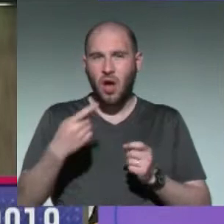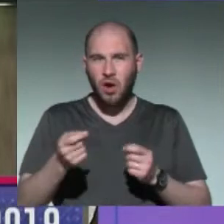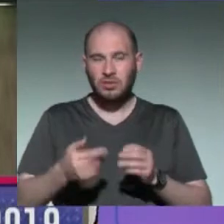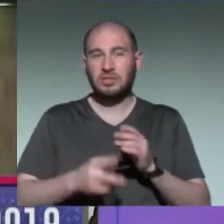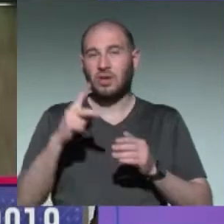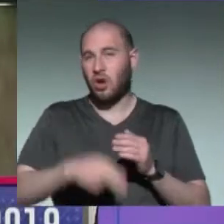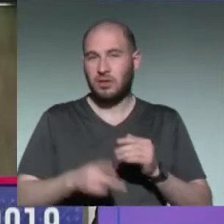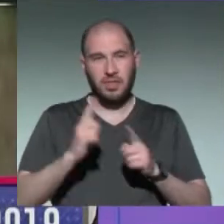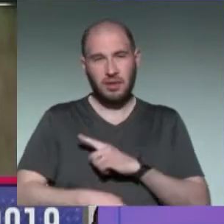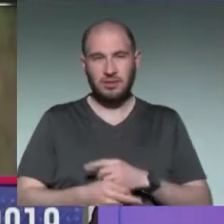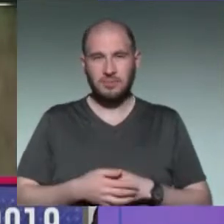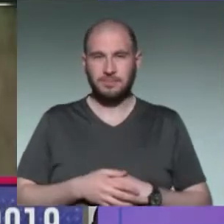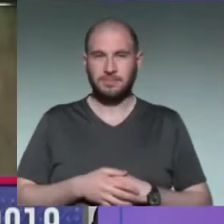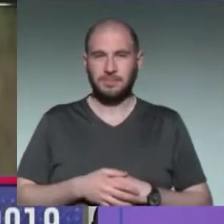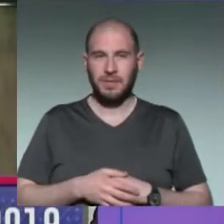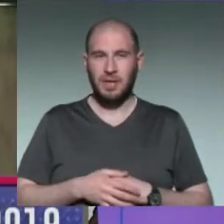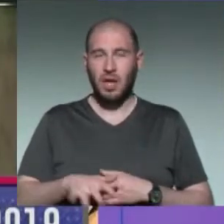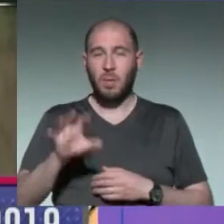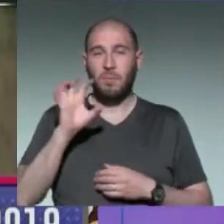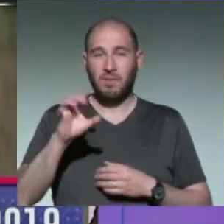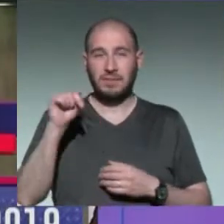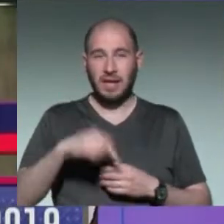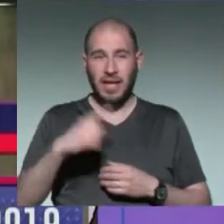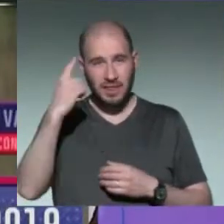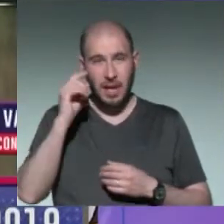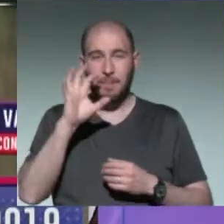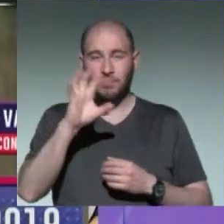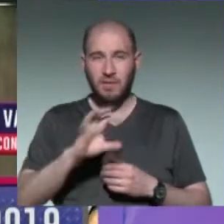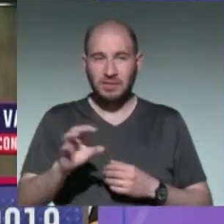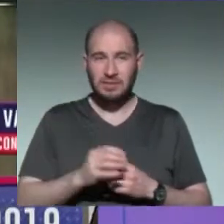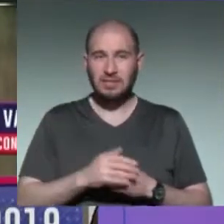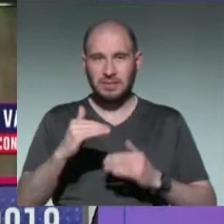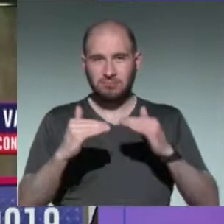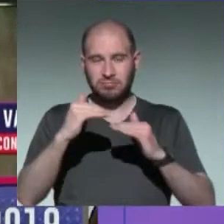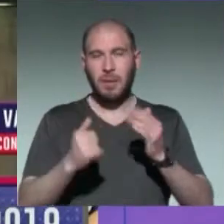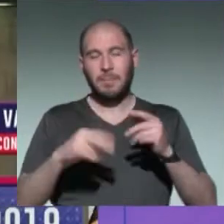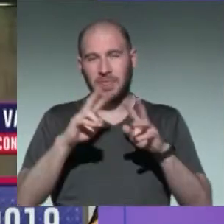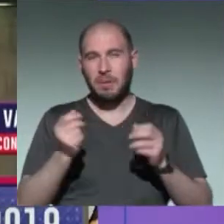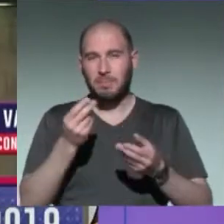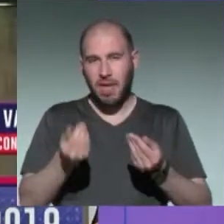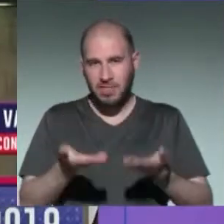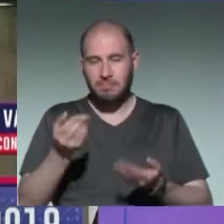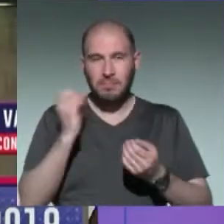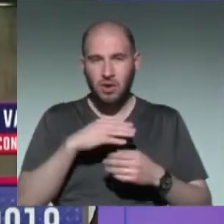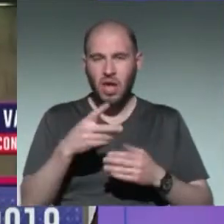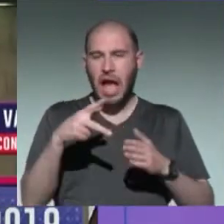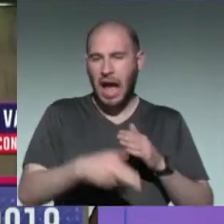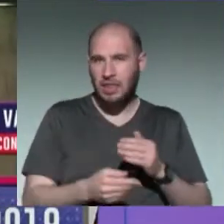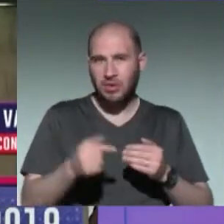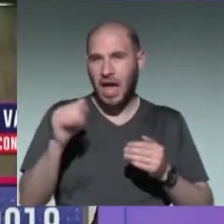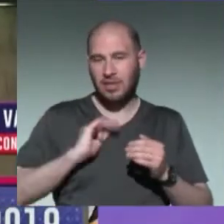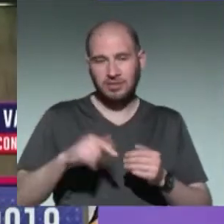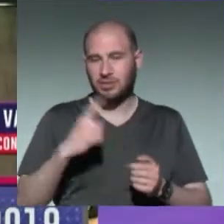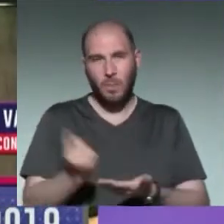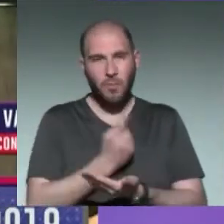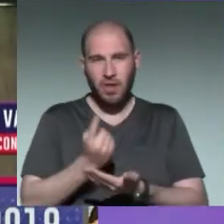recortado considerablemente. Entonces las provincias consideran, incluso las provincias más equilibradas fiscalmente, consideran que más ajuste ya este año no